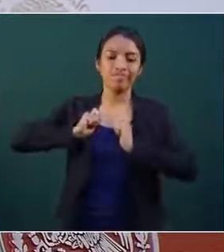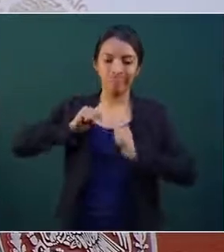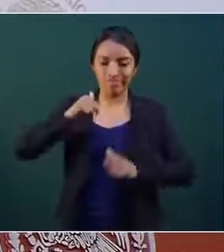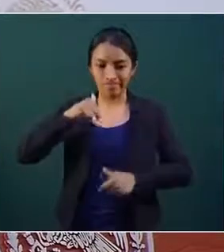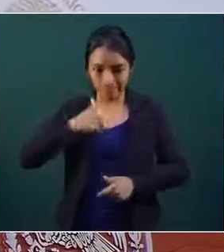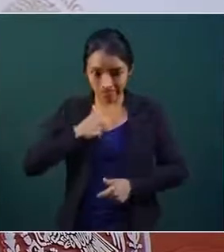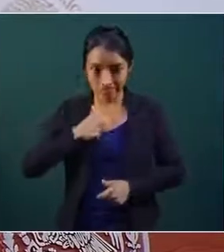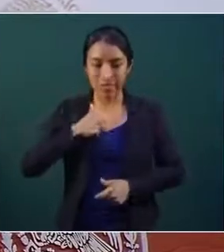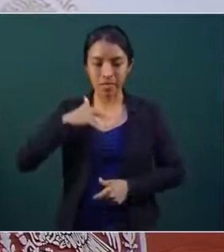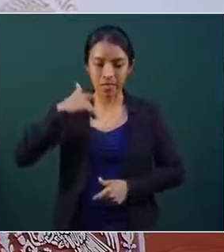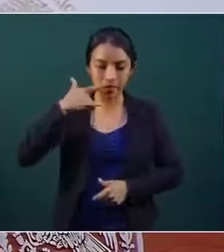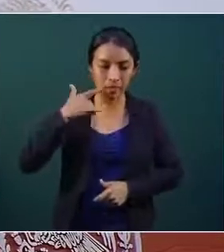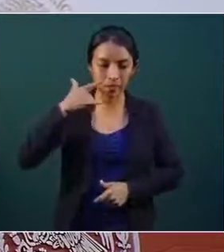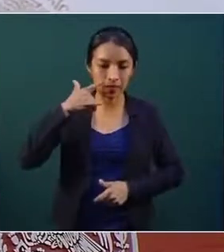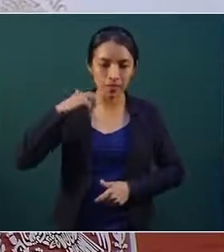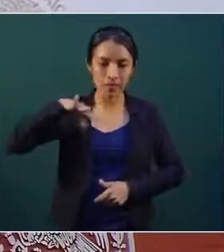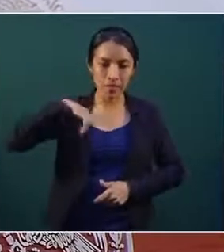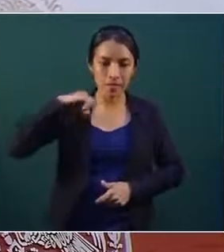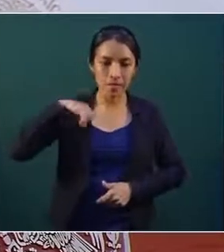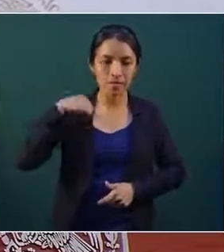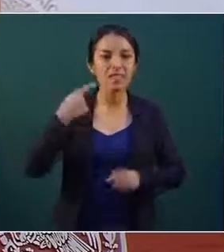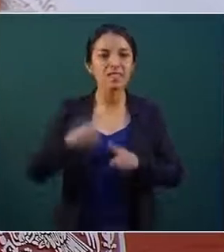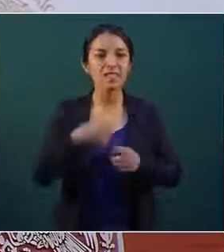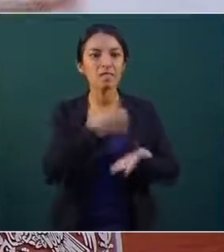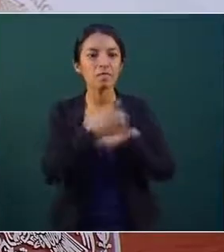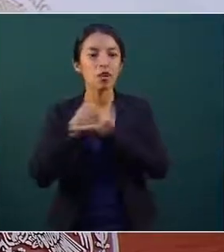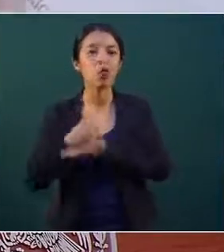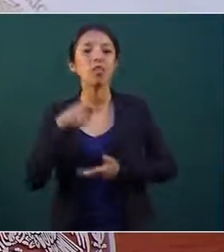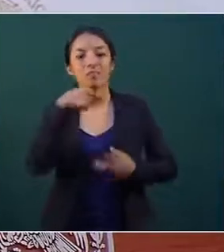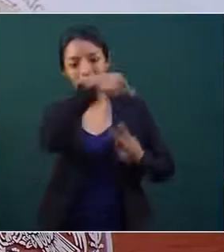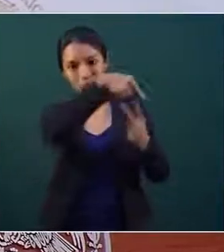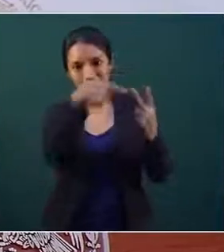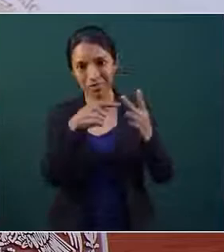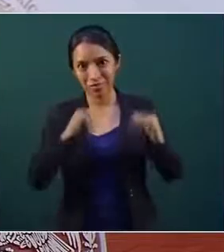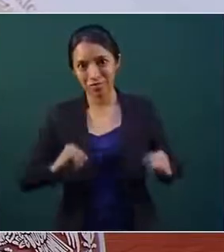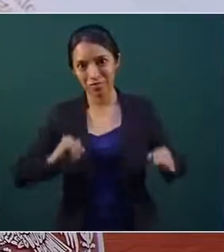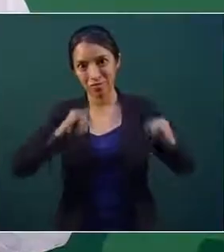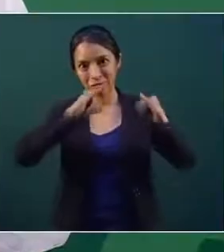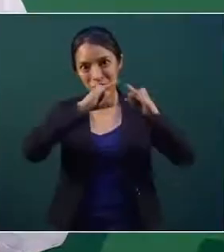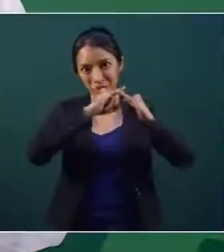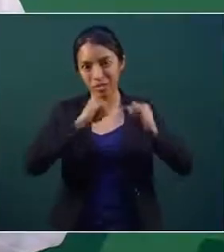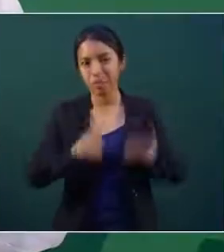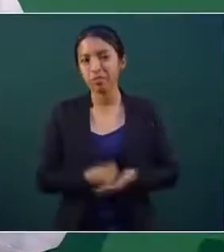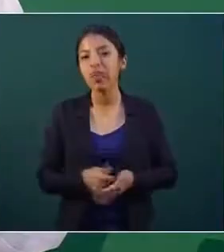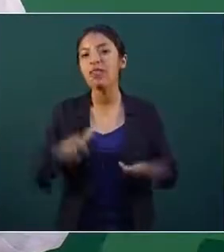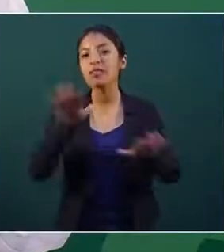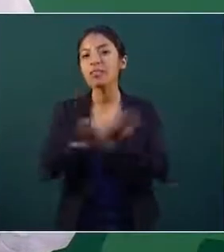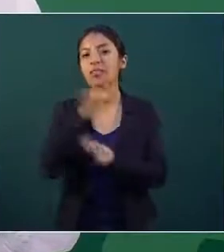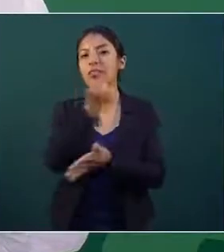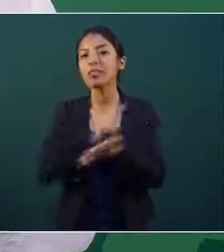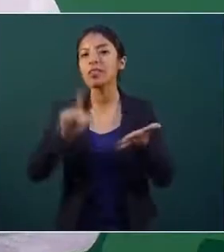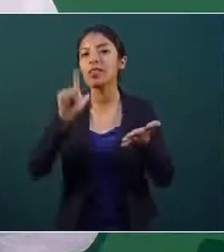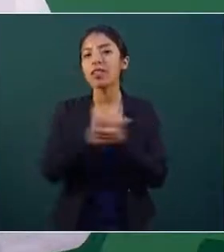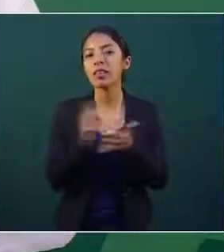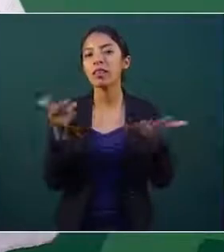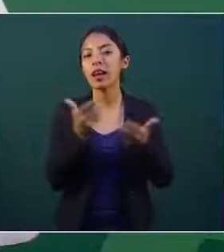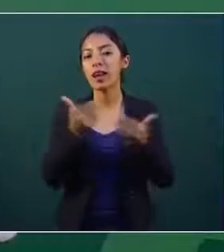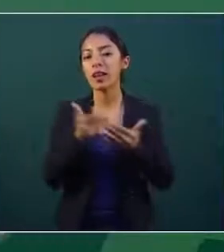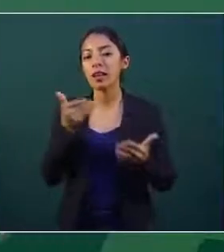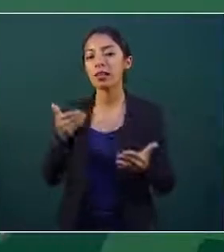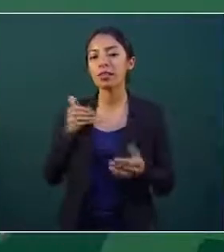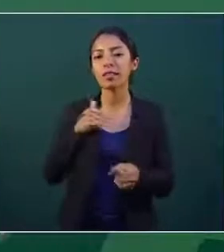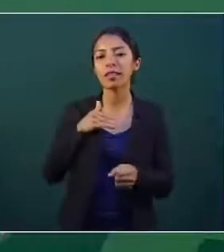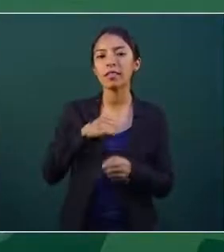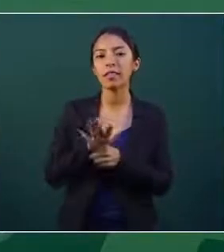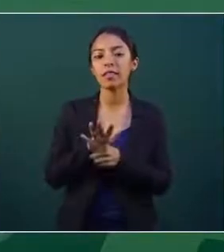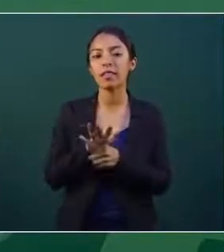Fuerzas Armadas. Una de las reformas importantes que se hicieron fue precisamente el que